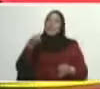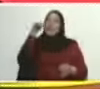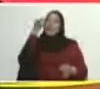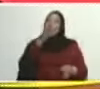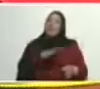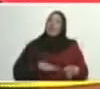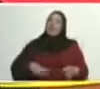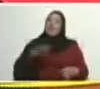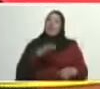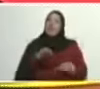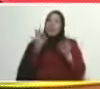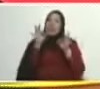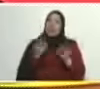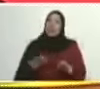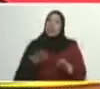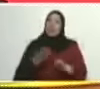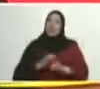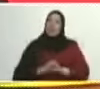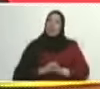no es de China.